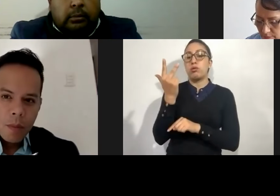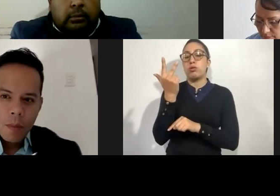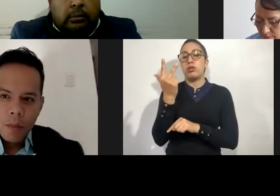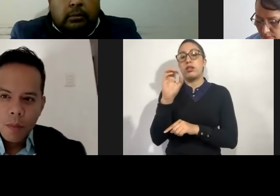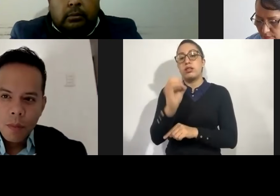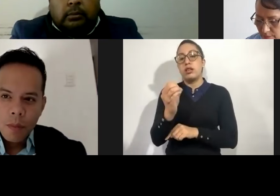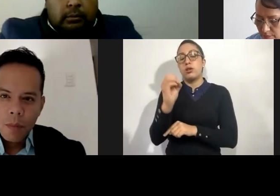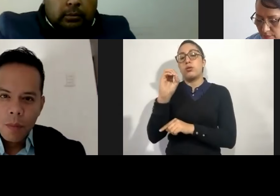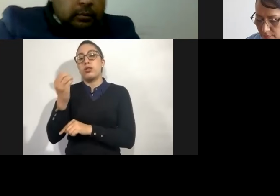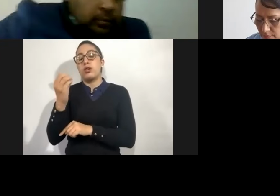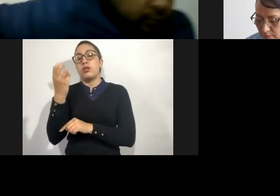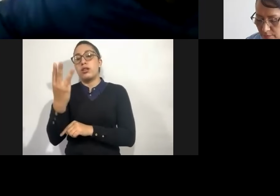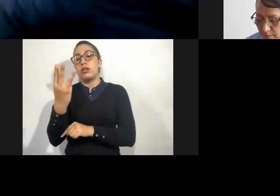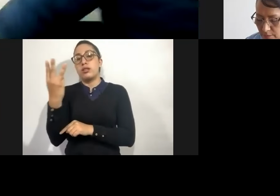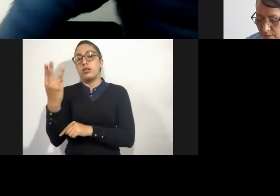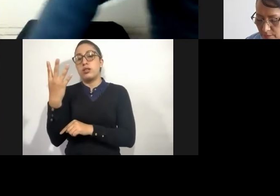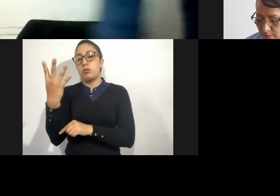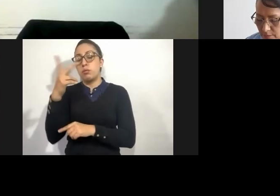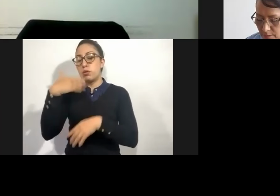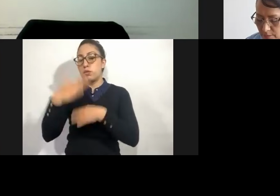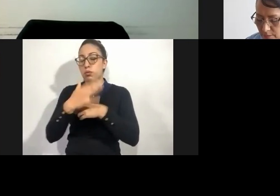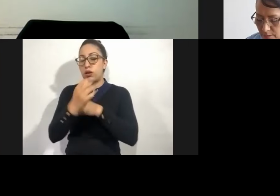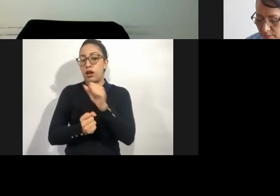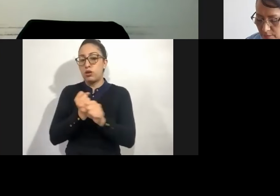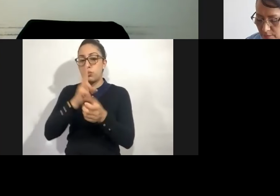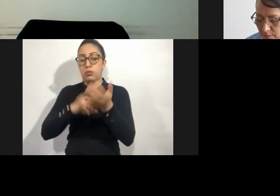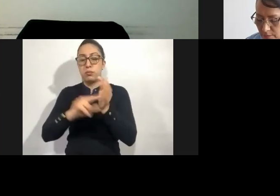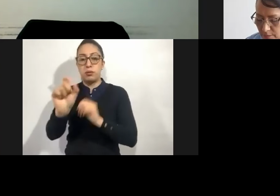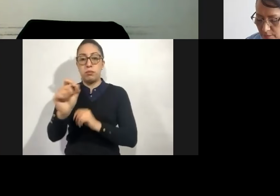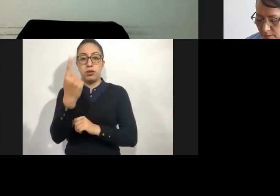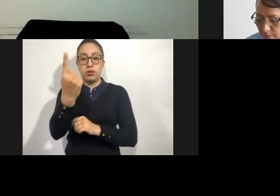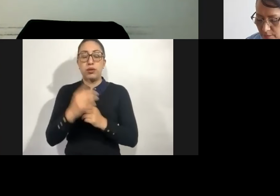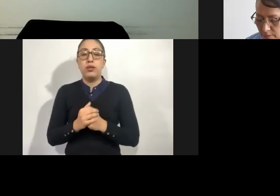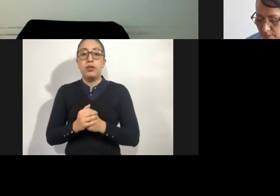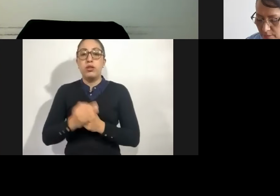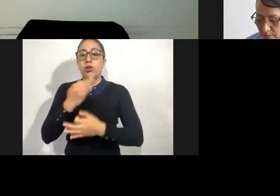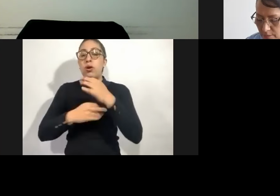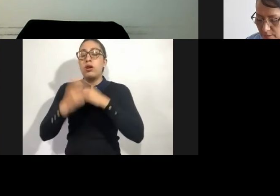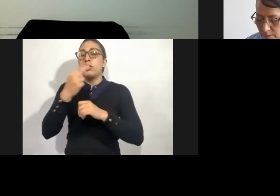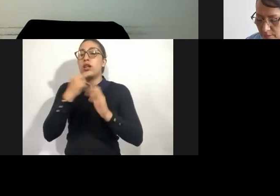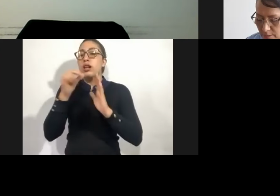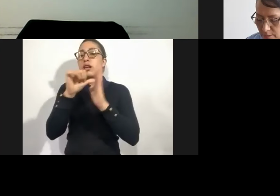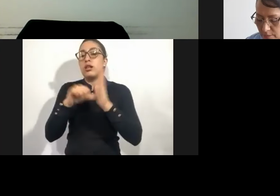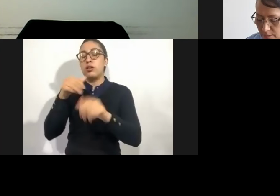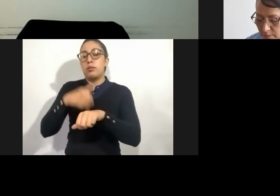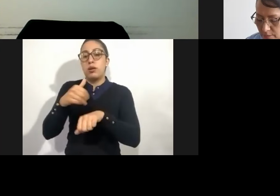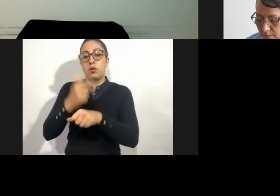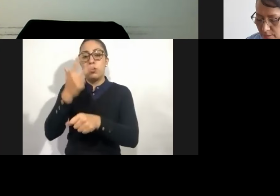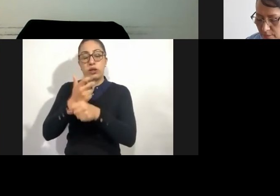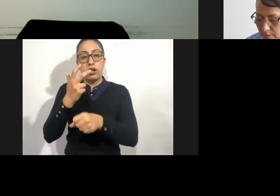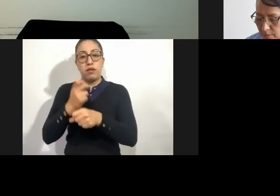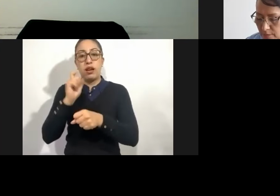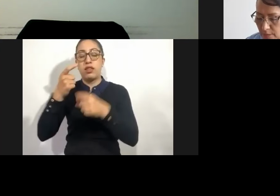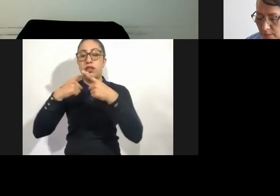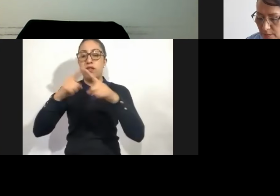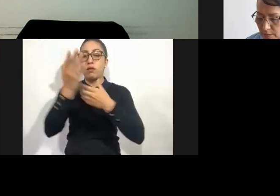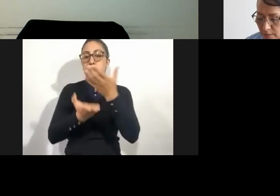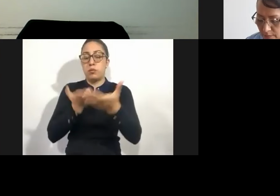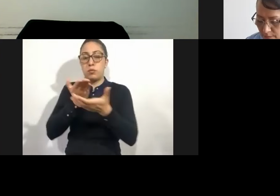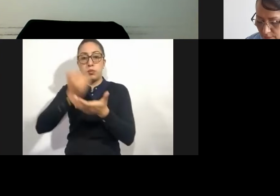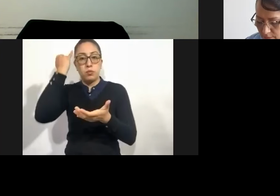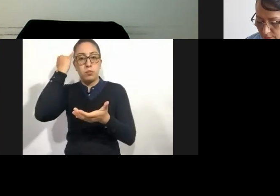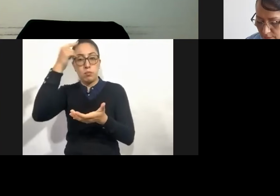1.0334 para el 2021, expresado en el artículo 8 de la iniciativa de ley de ingresos.